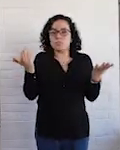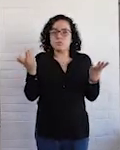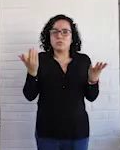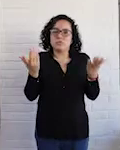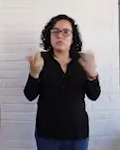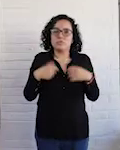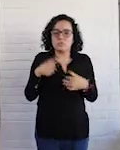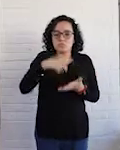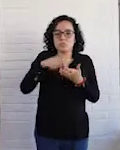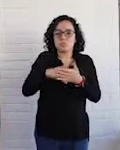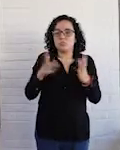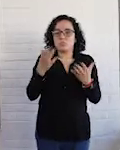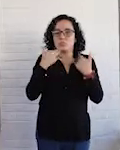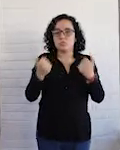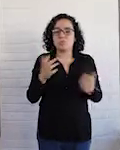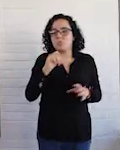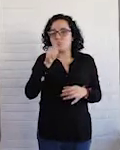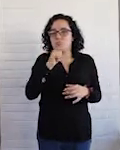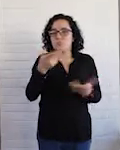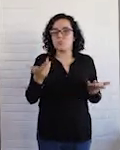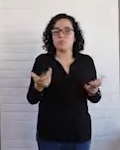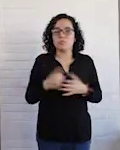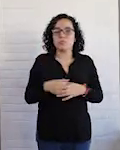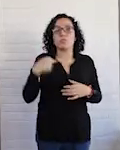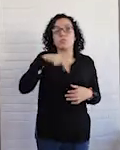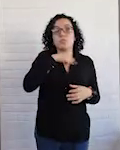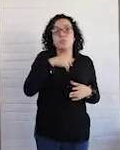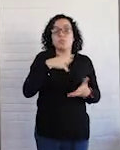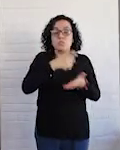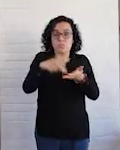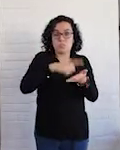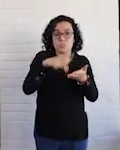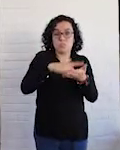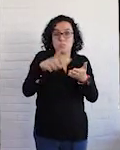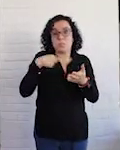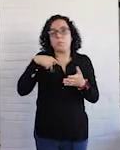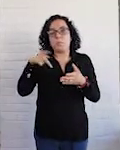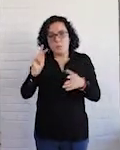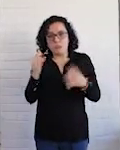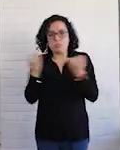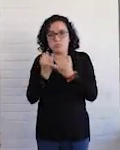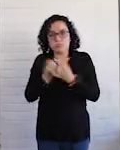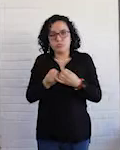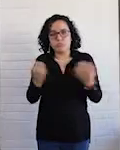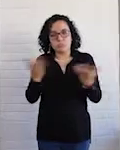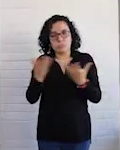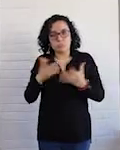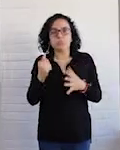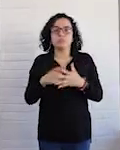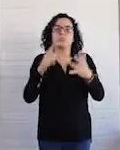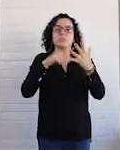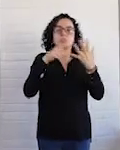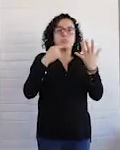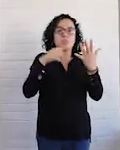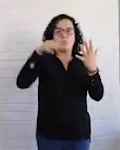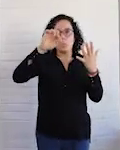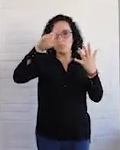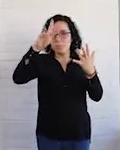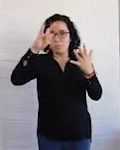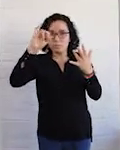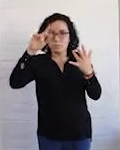Prosumers, ¿no? Consumimos, pero producimos, vigilancia constante, marketing programático, vigilancia